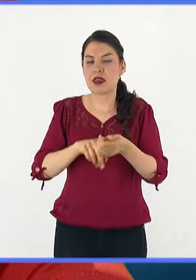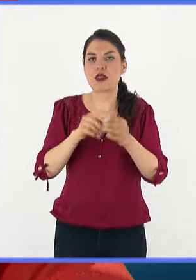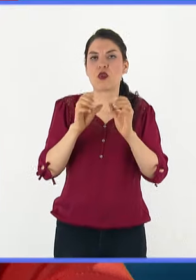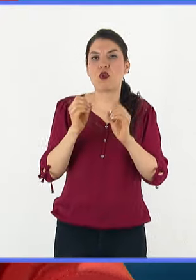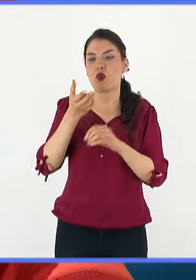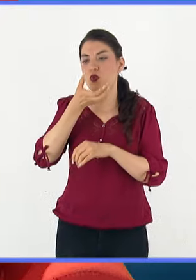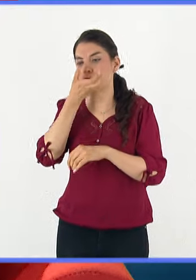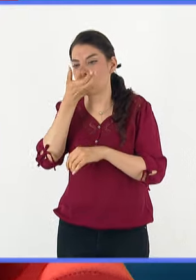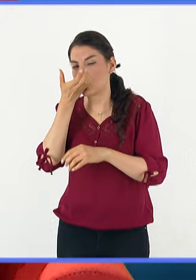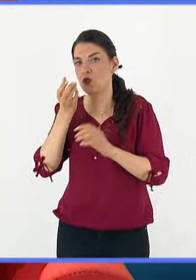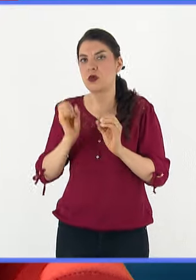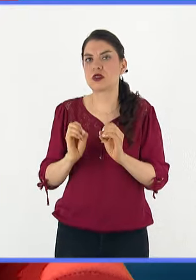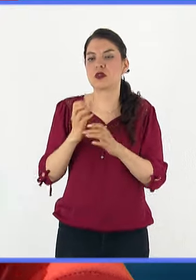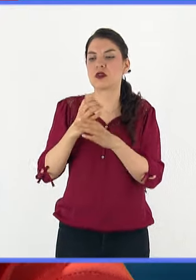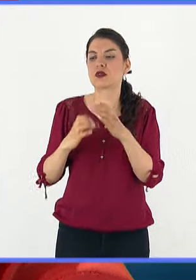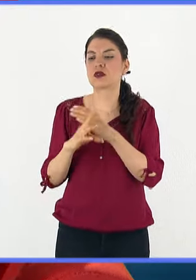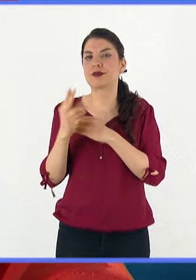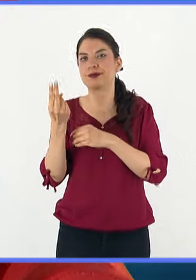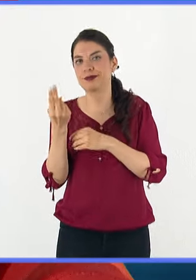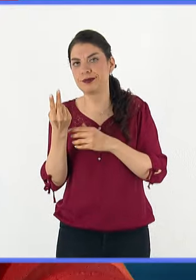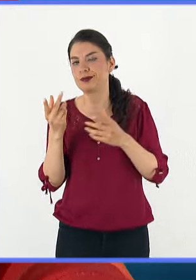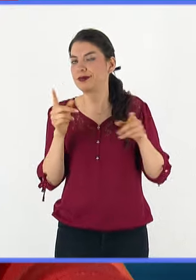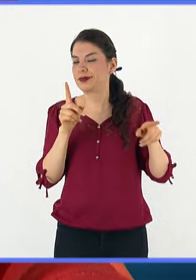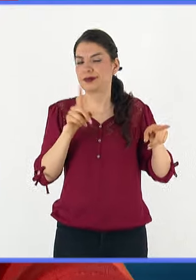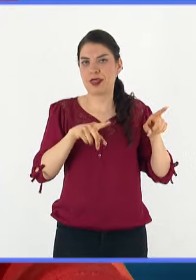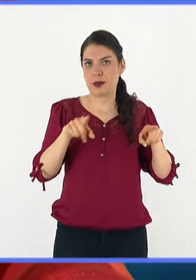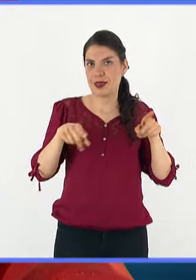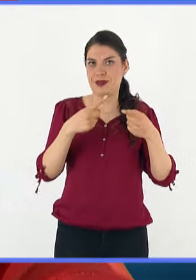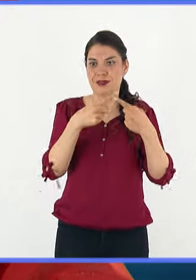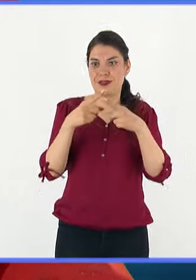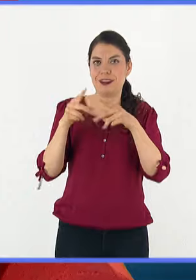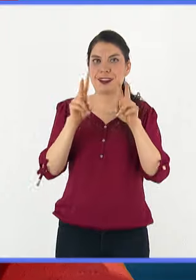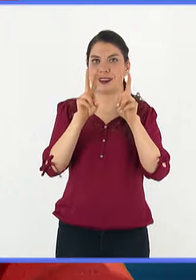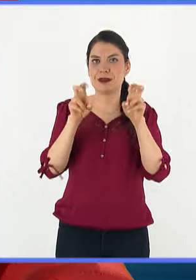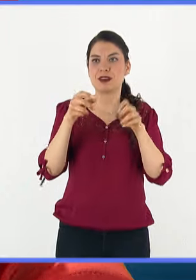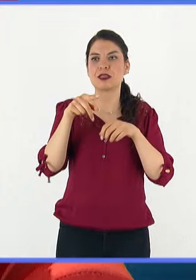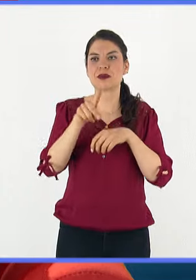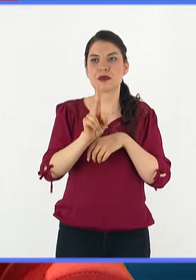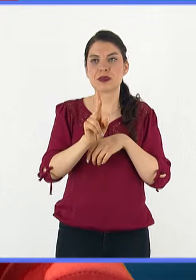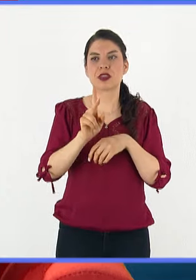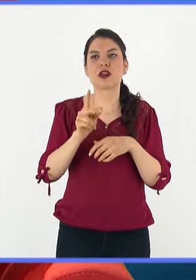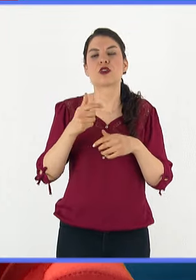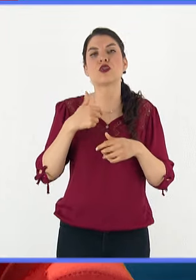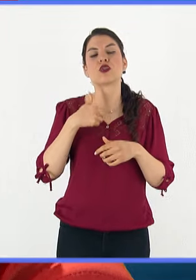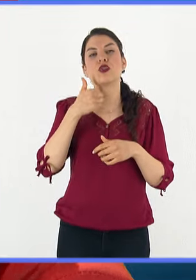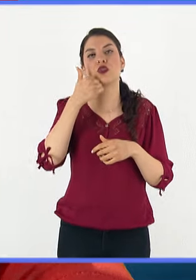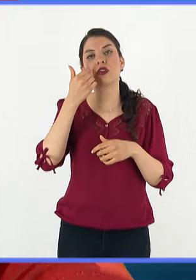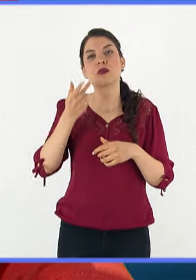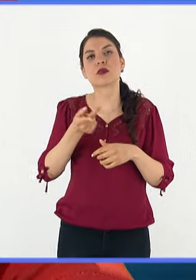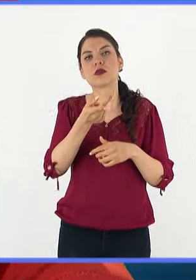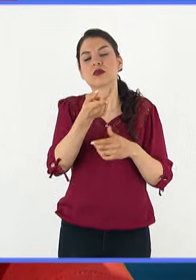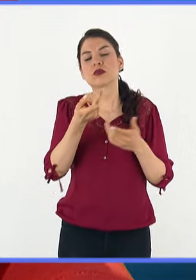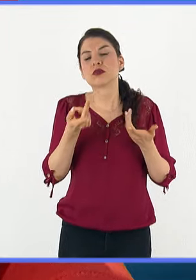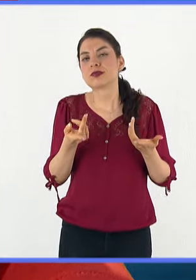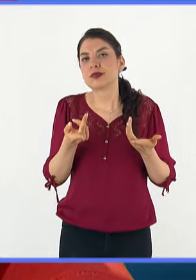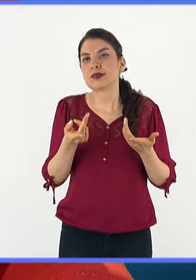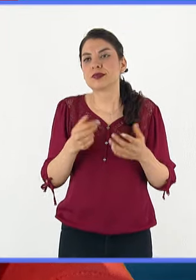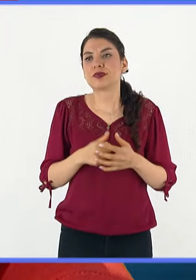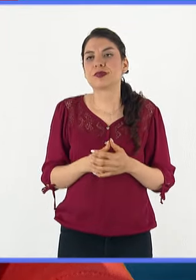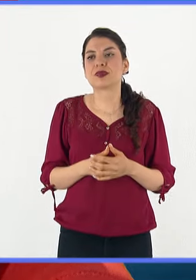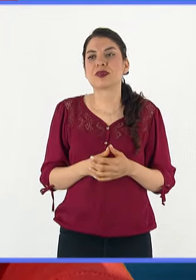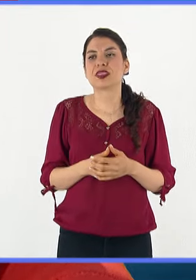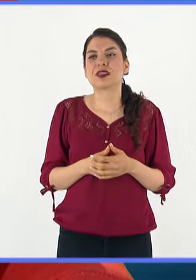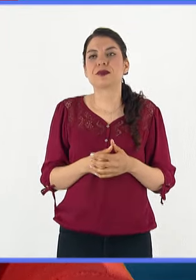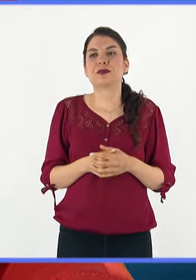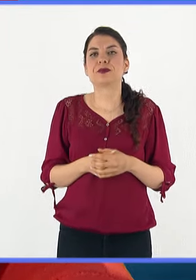hábitos de necesidades y demás Pero intentemos irnos por este camino o en este en esta pregunta en este sentido de Cuáles son las causas